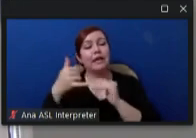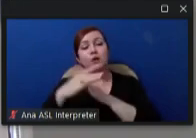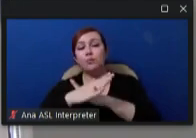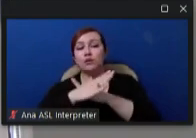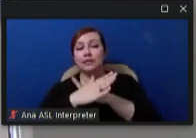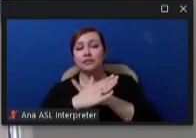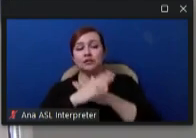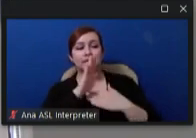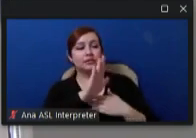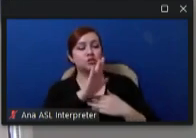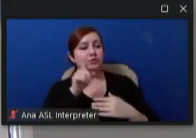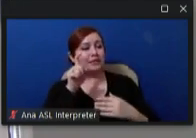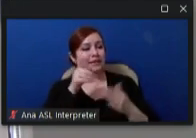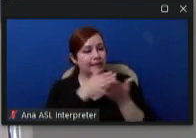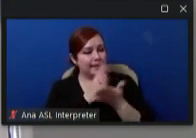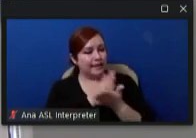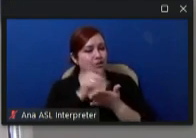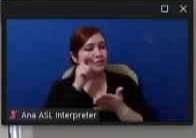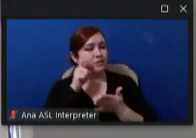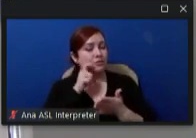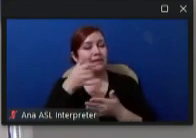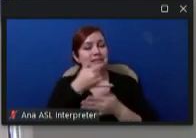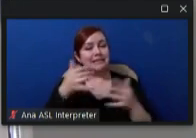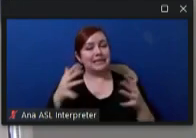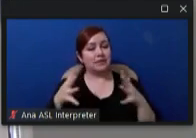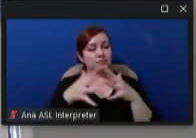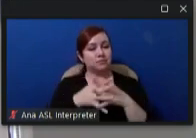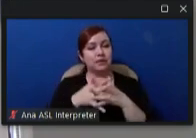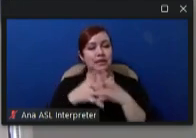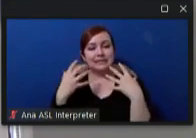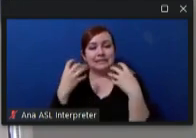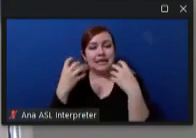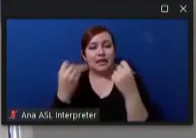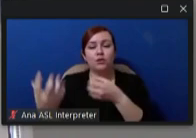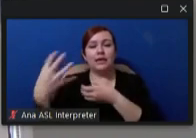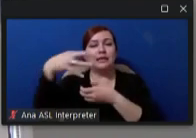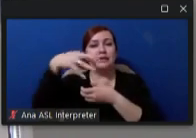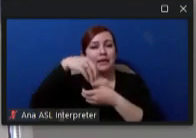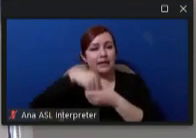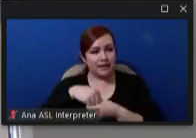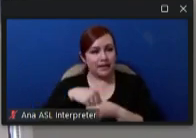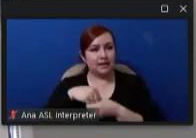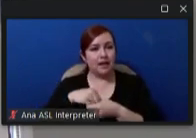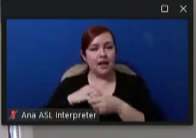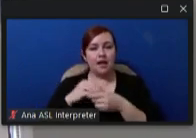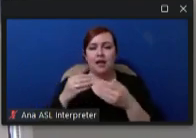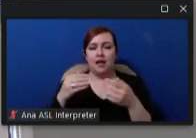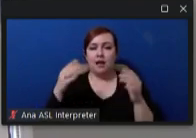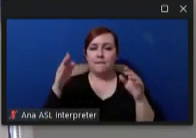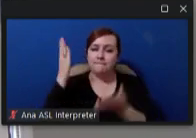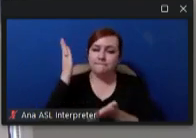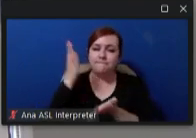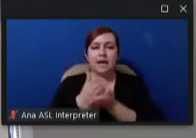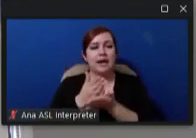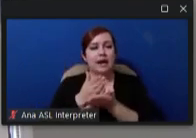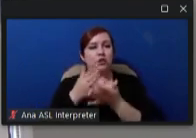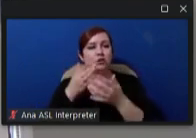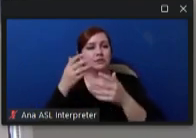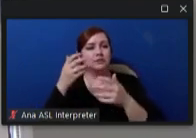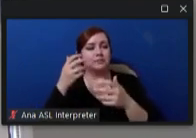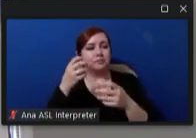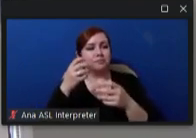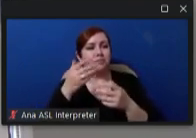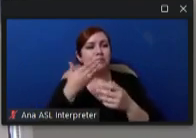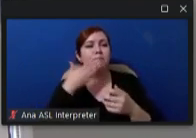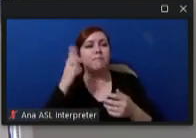derechos sexuales y reproductivos, salud integral. Alto a los tratos inhumanos. Debemos priorizar la igualdad y la justicia